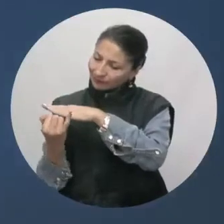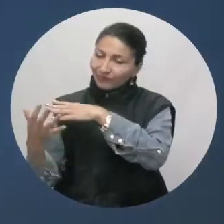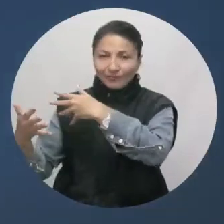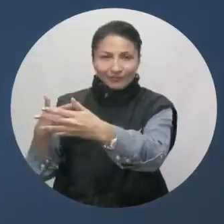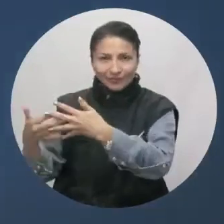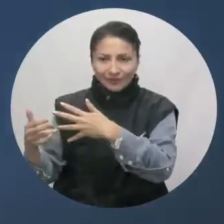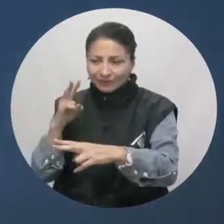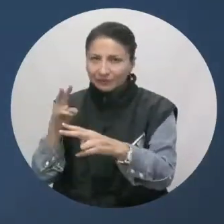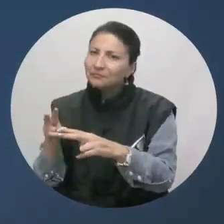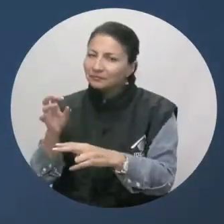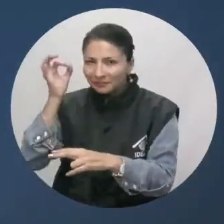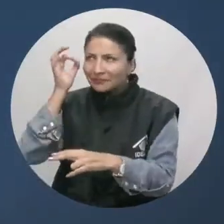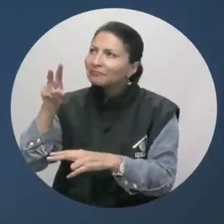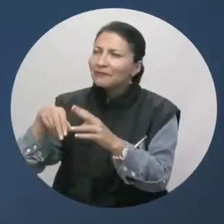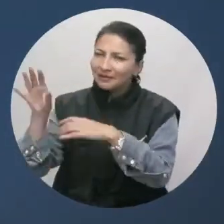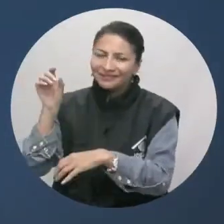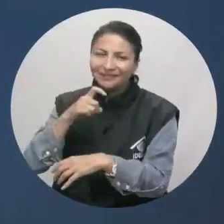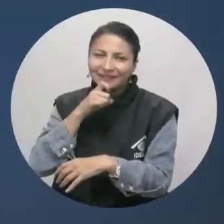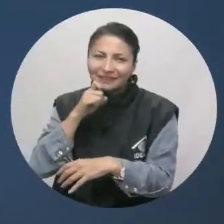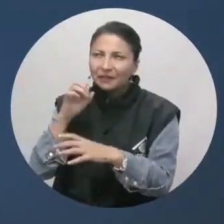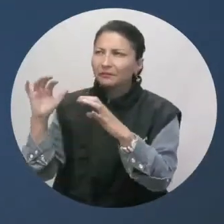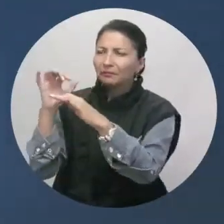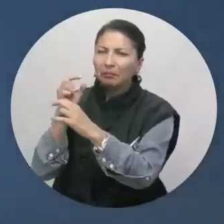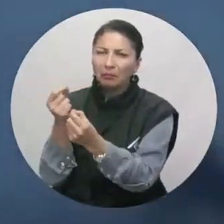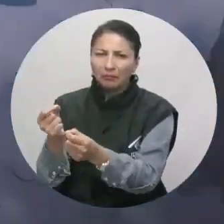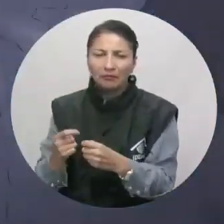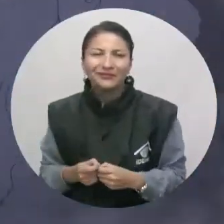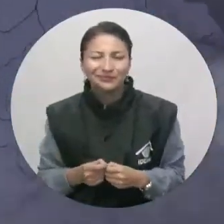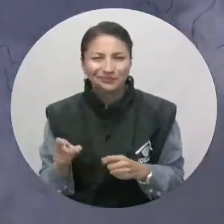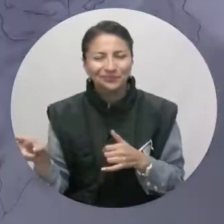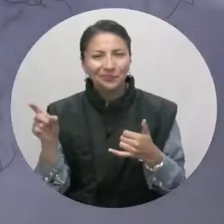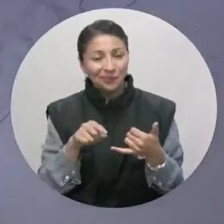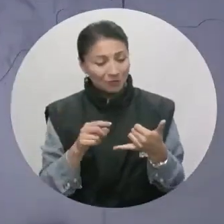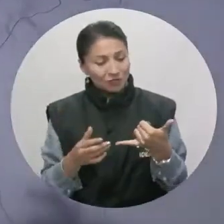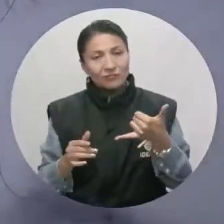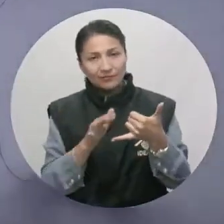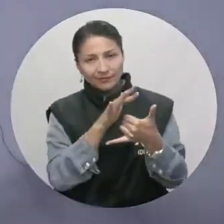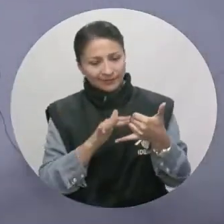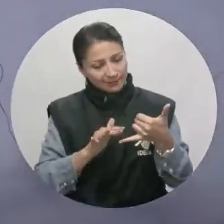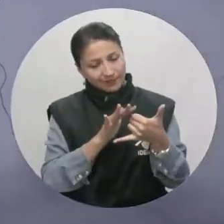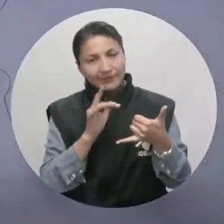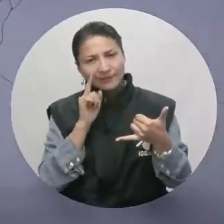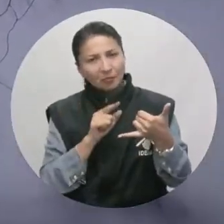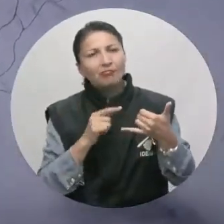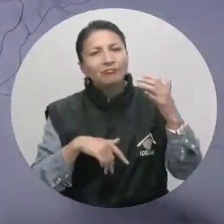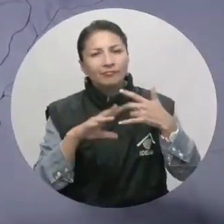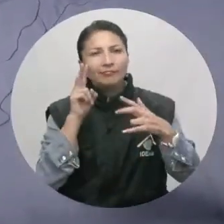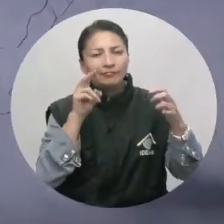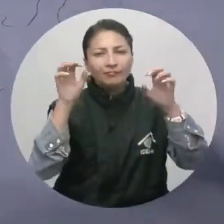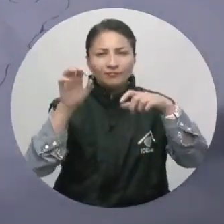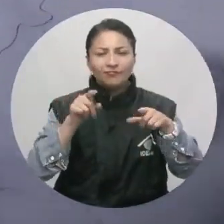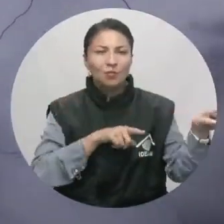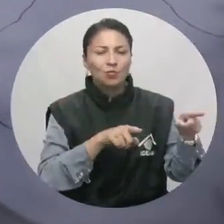y Providencia se espera tiempo seco, con una que otra nube sin descartar posibles lluvias en los alrededores. Hacia la zona del